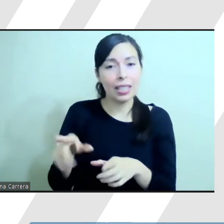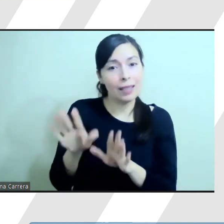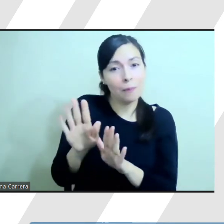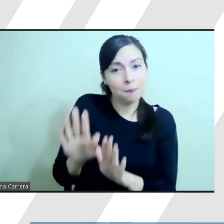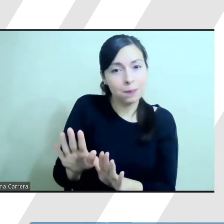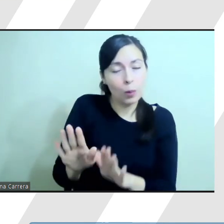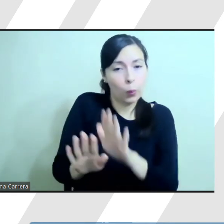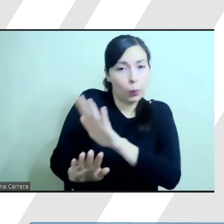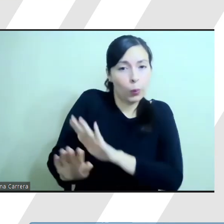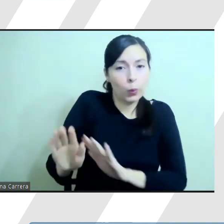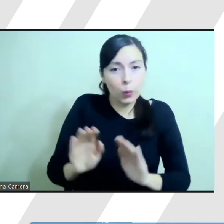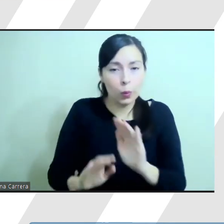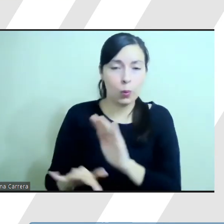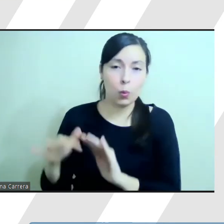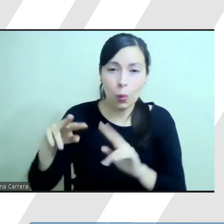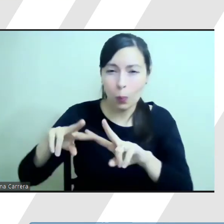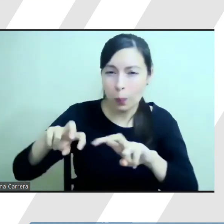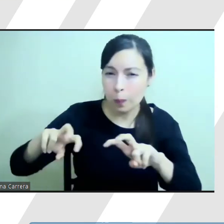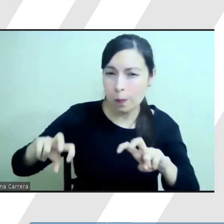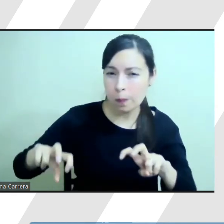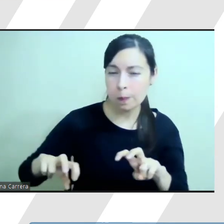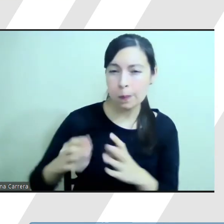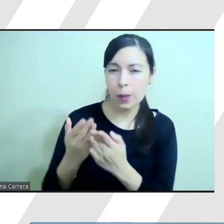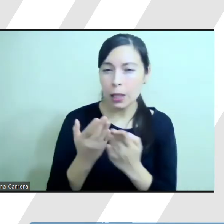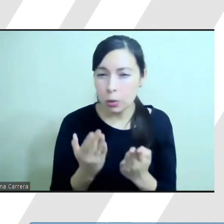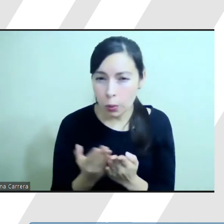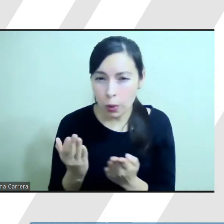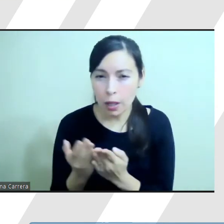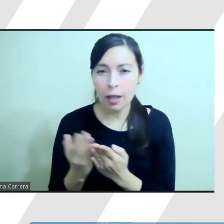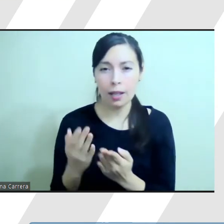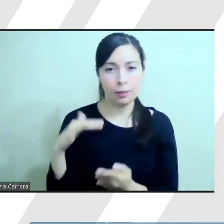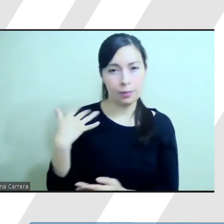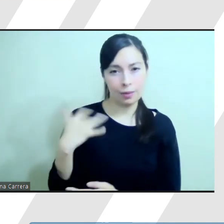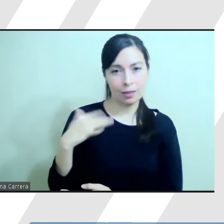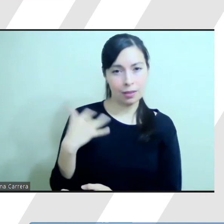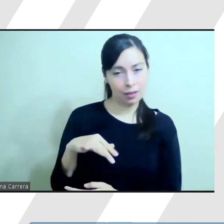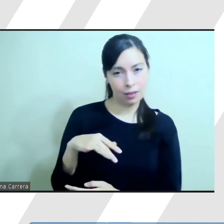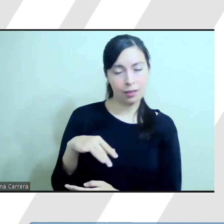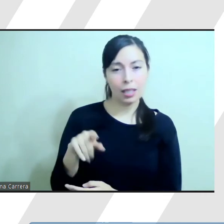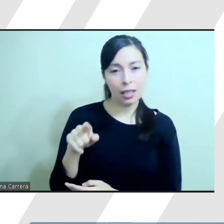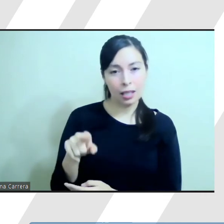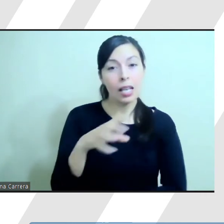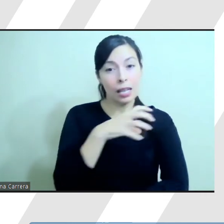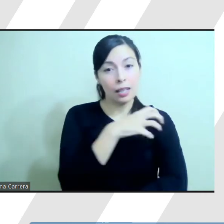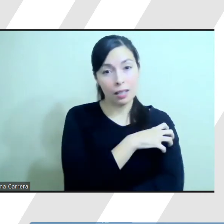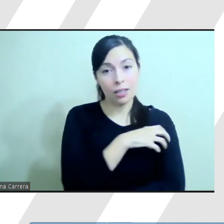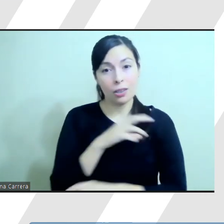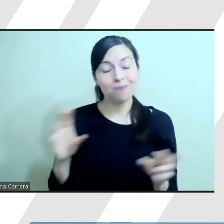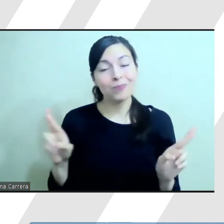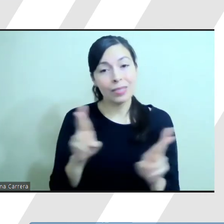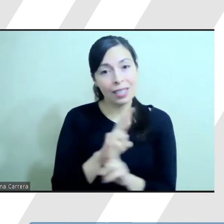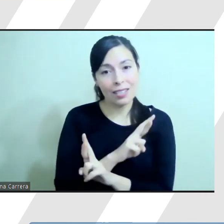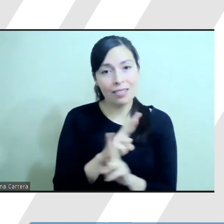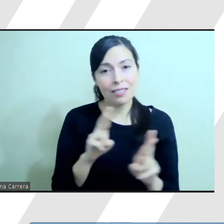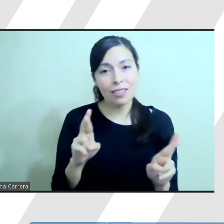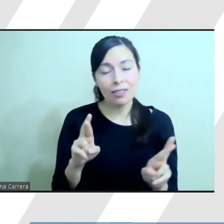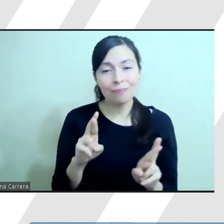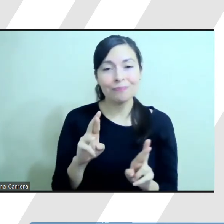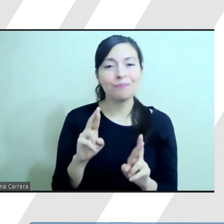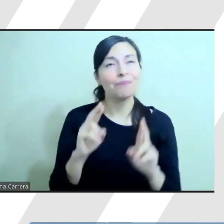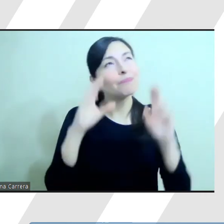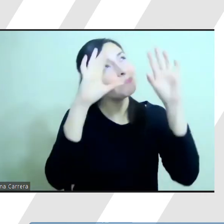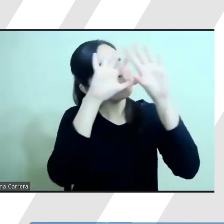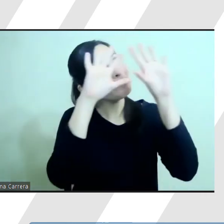que lo estudiemos y que parte de nuestra conexión como región con el tema astronómico haga figurar prominentemente este